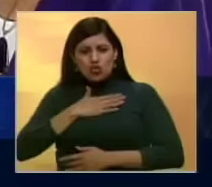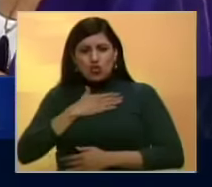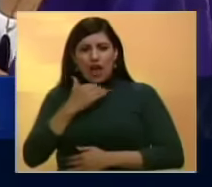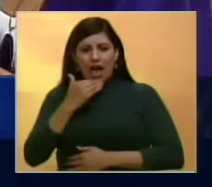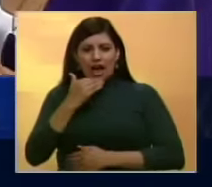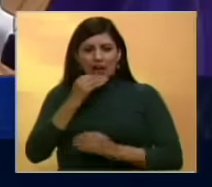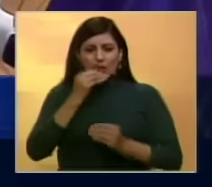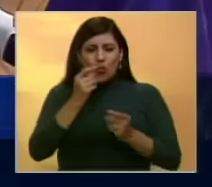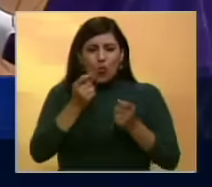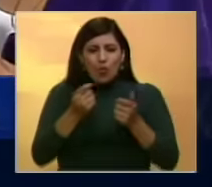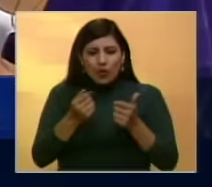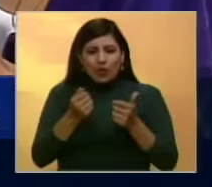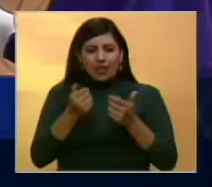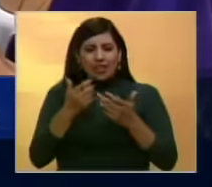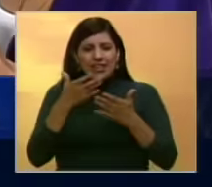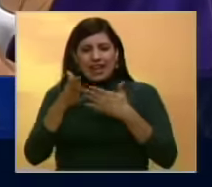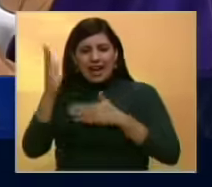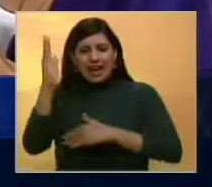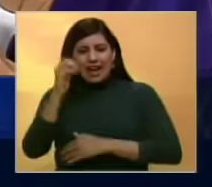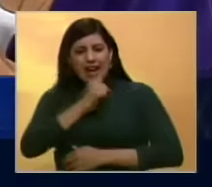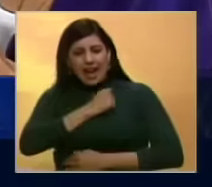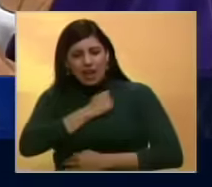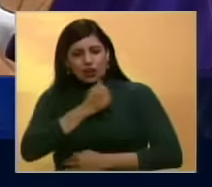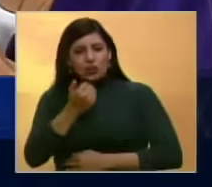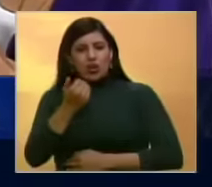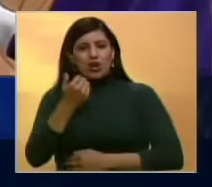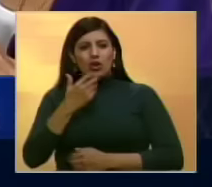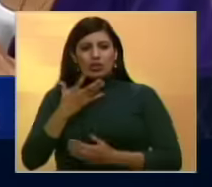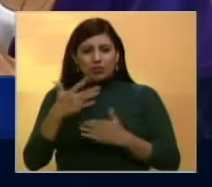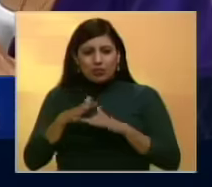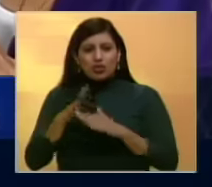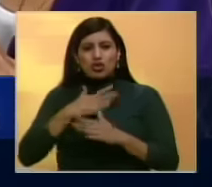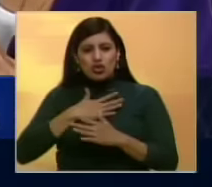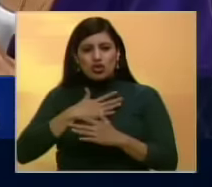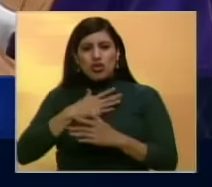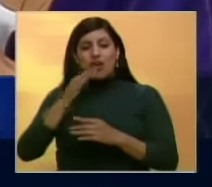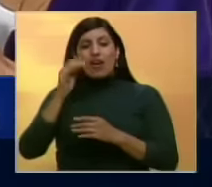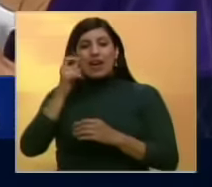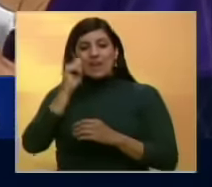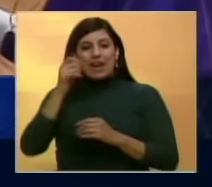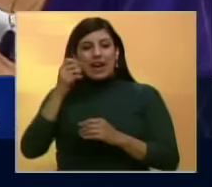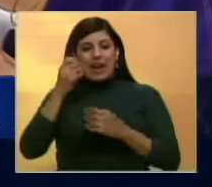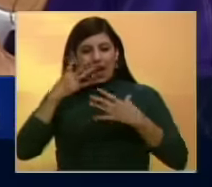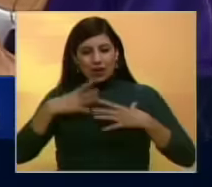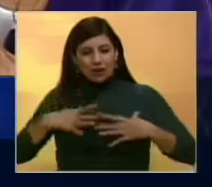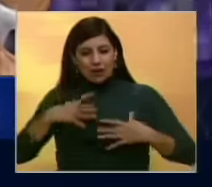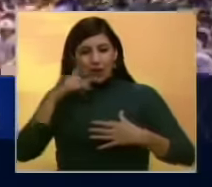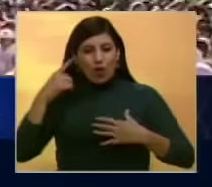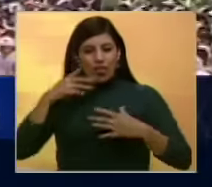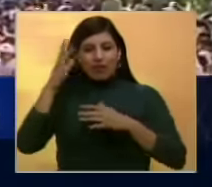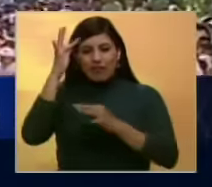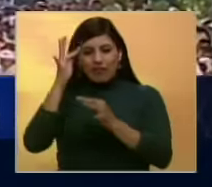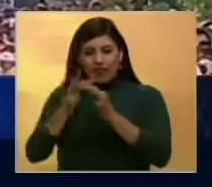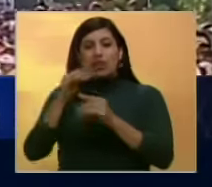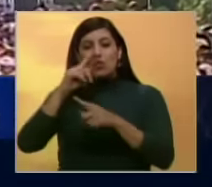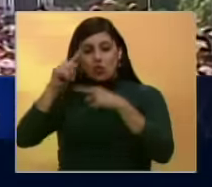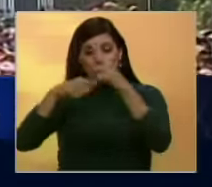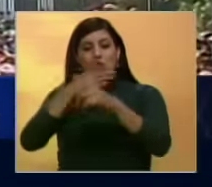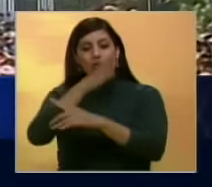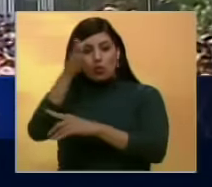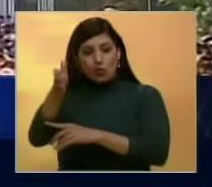poquito de eso que es eso católico involucro mucho Le yo soy devota El Nazareno de achaguas Y por cierto este año estaré allá en la procesión del